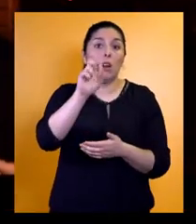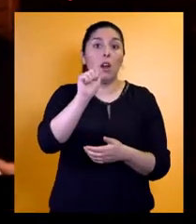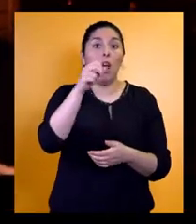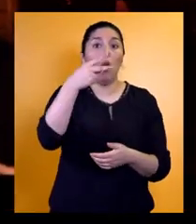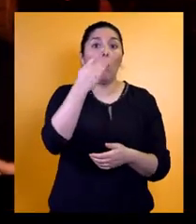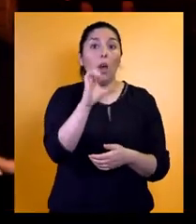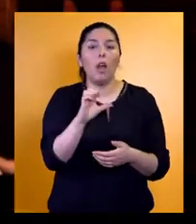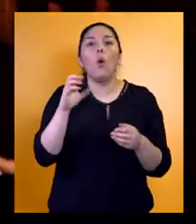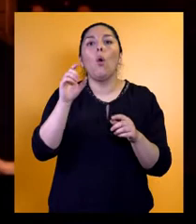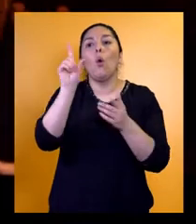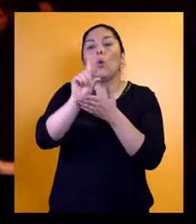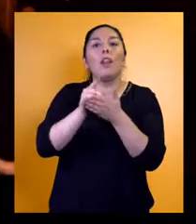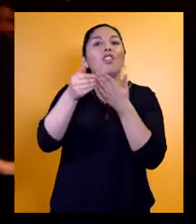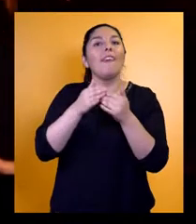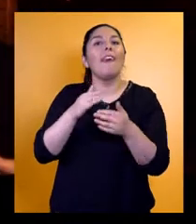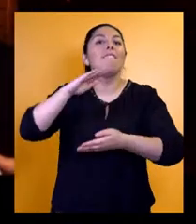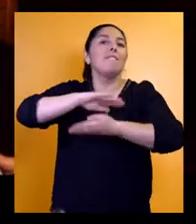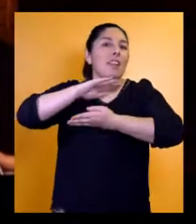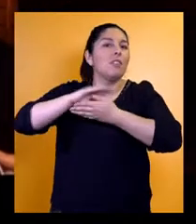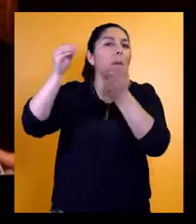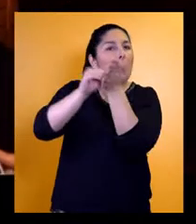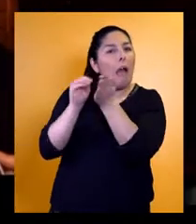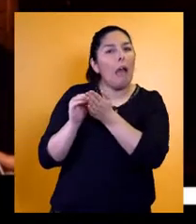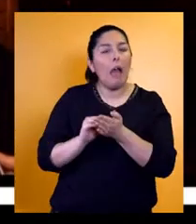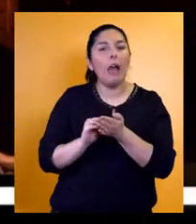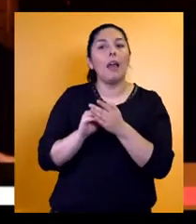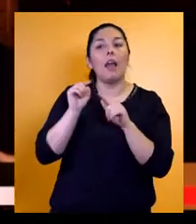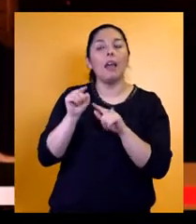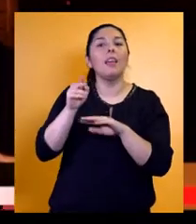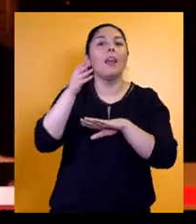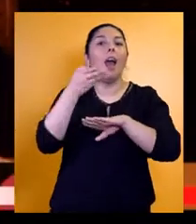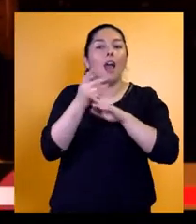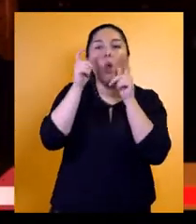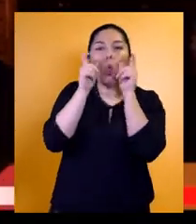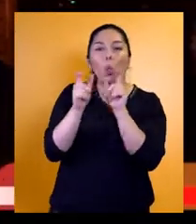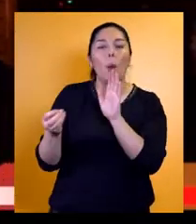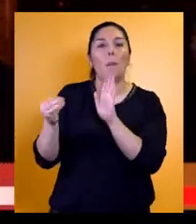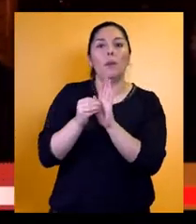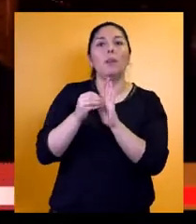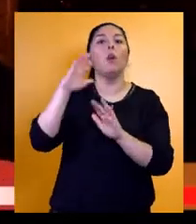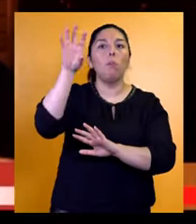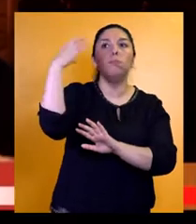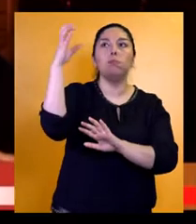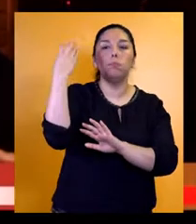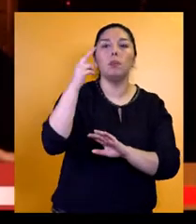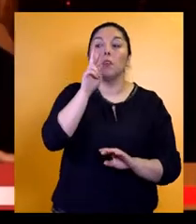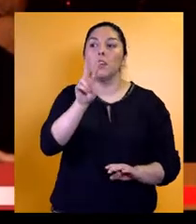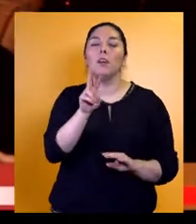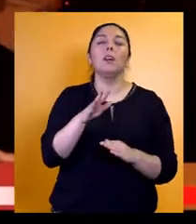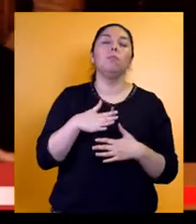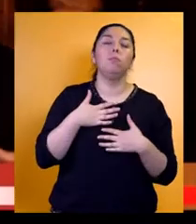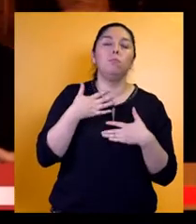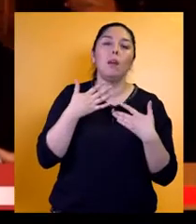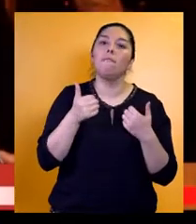en el barrio Bohemio, mayores recursos de tipo de vehículos con sus balizas, a mí eso me motiva mucho, me